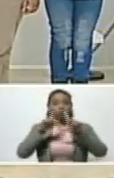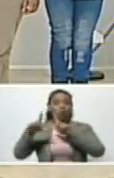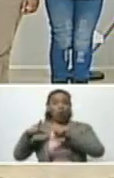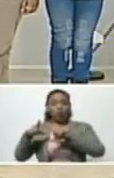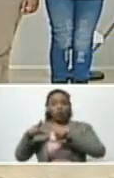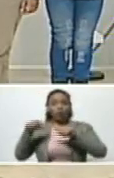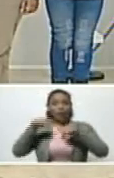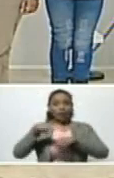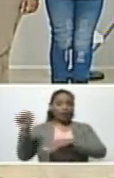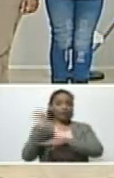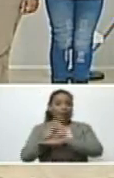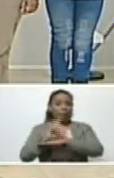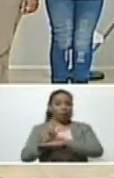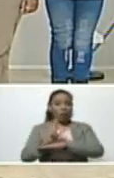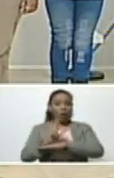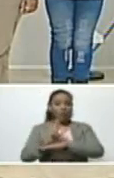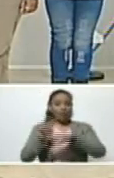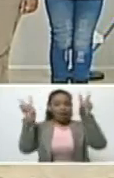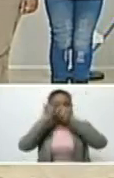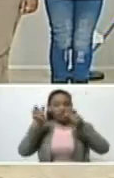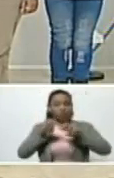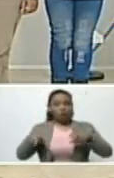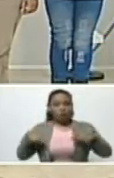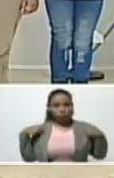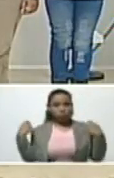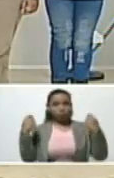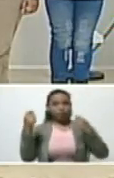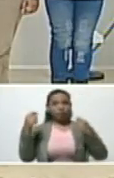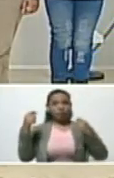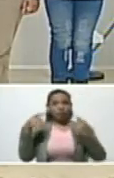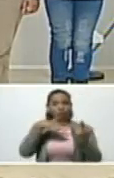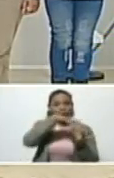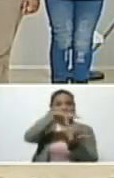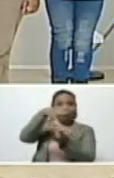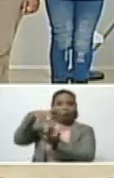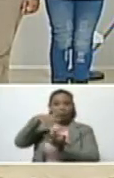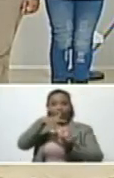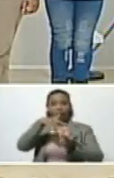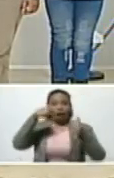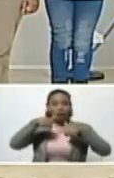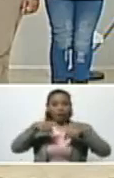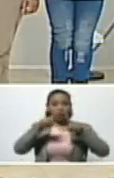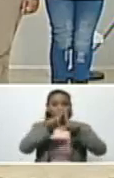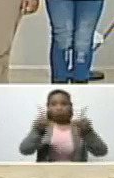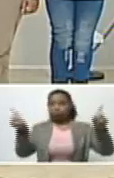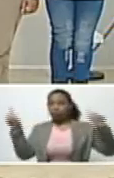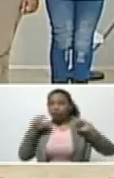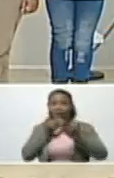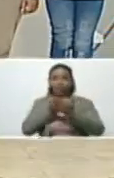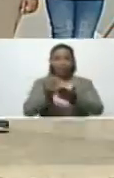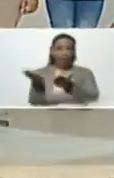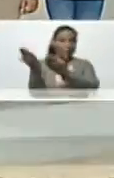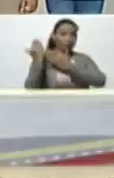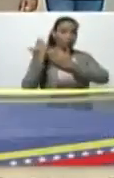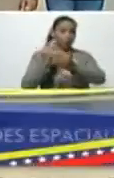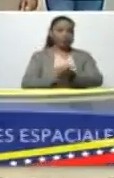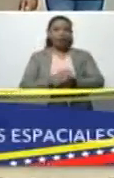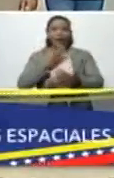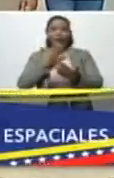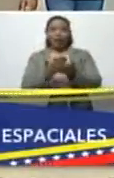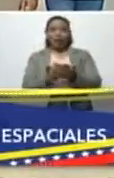Prototipado Rápido de Investigación e Innovación Espacial. Este espacio, gracias a su apoyo,